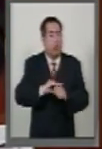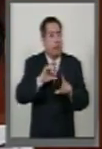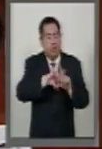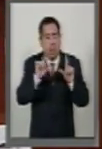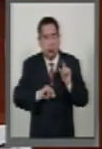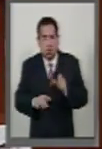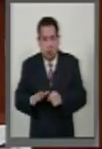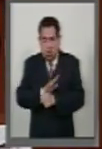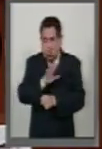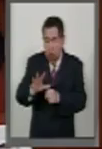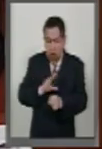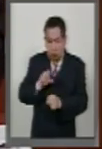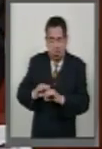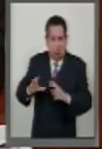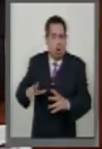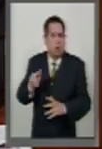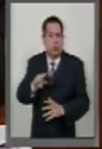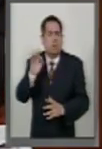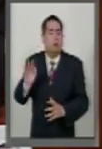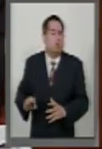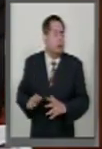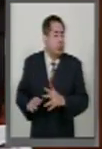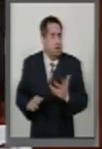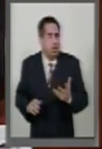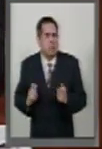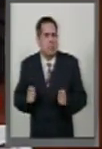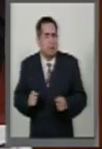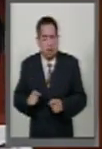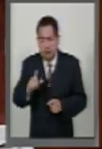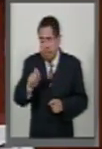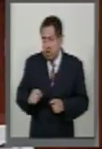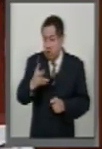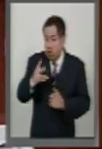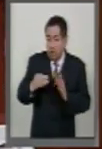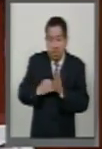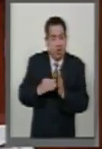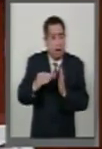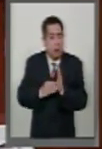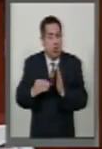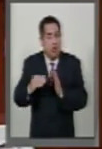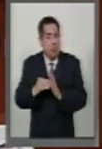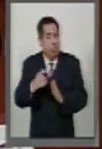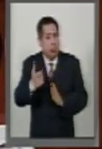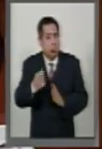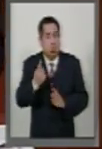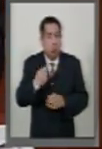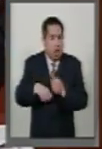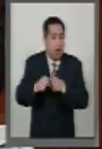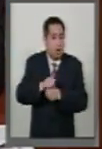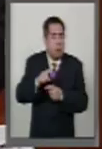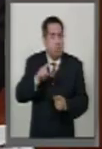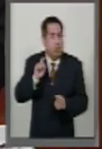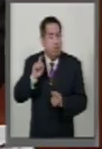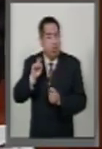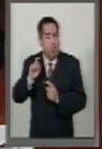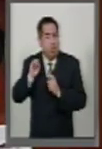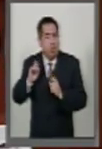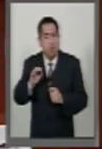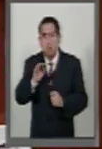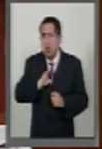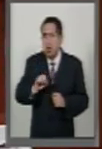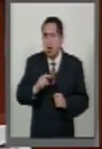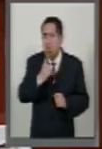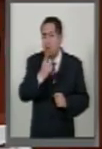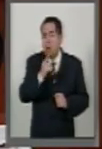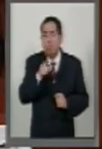nacional y que representa 24 mil millones de pesos al año, es decir, casi el 1%